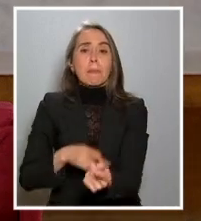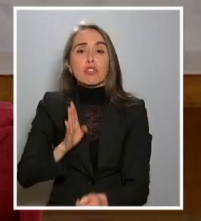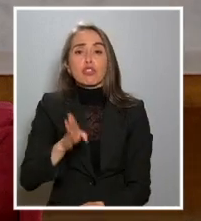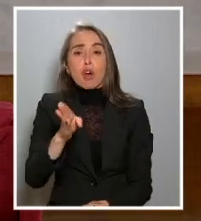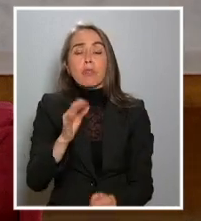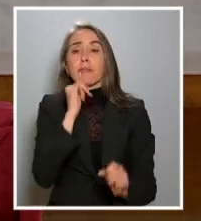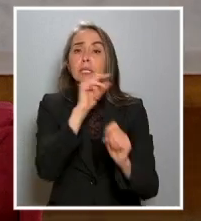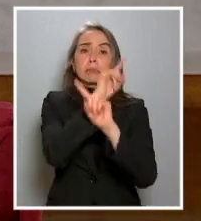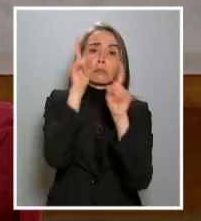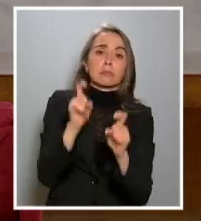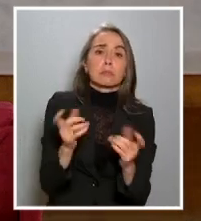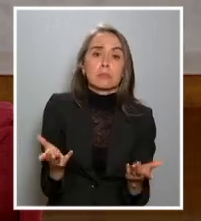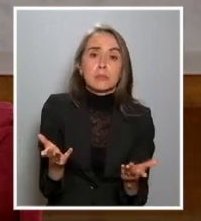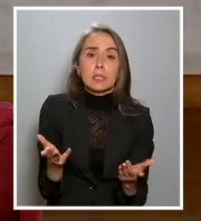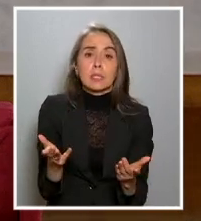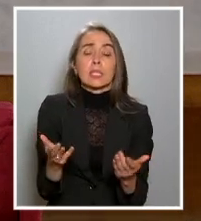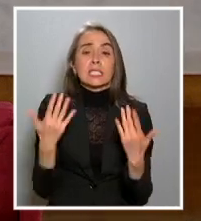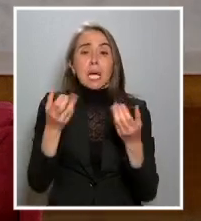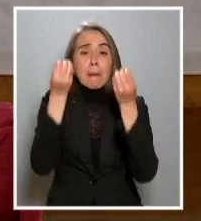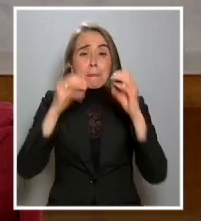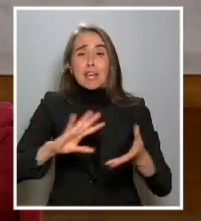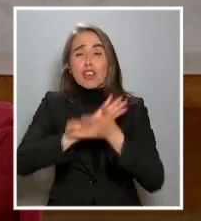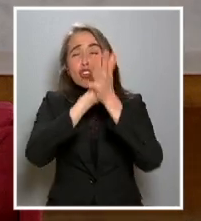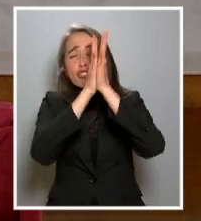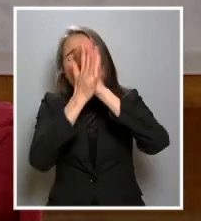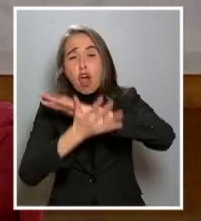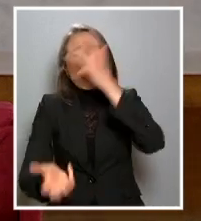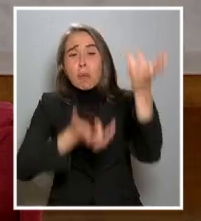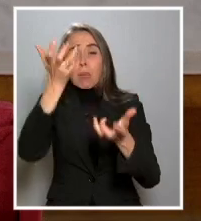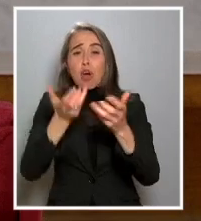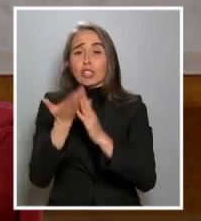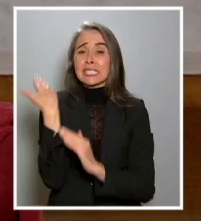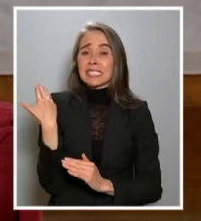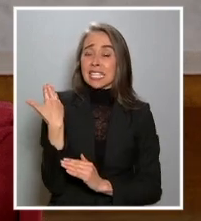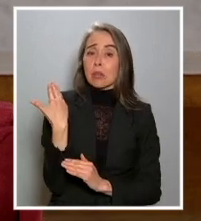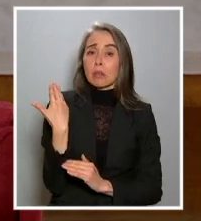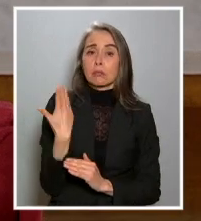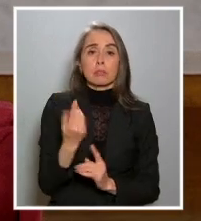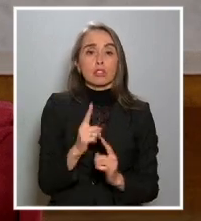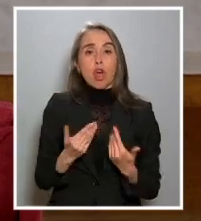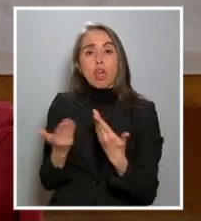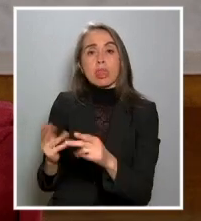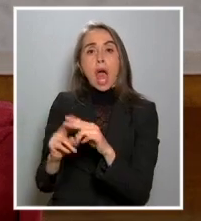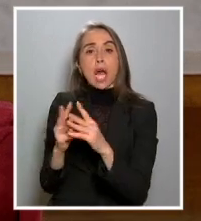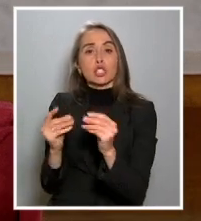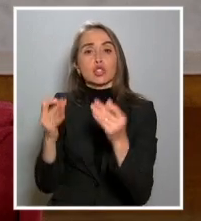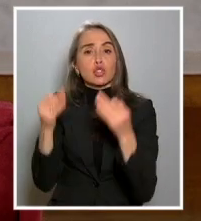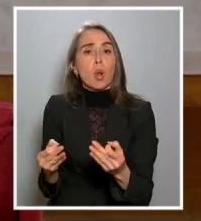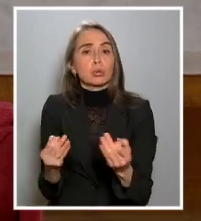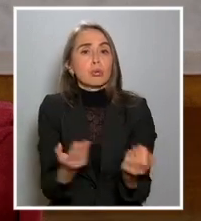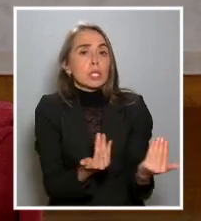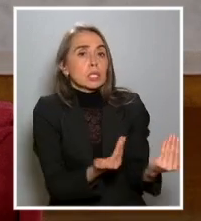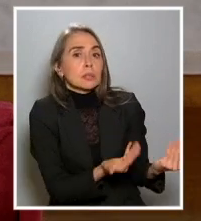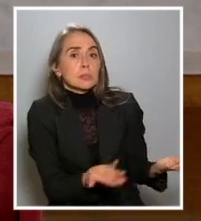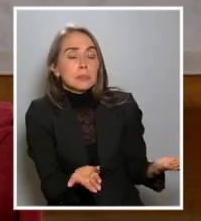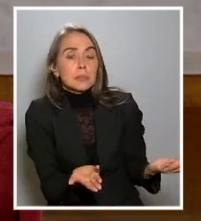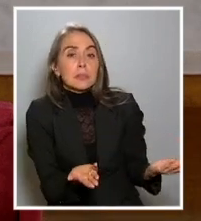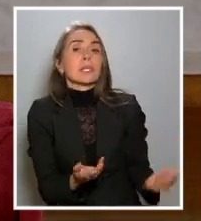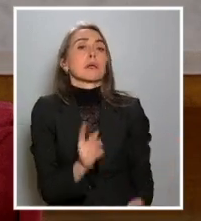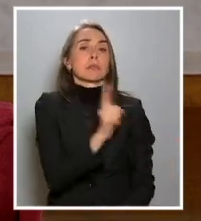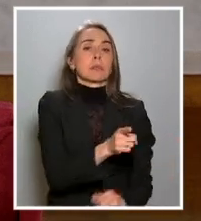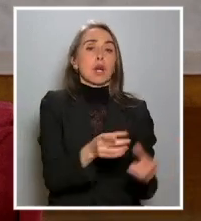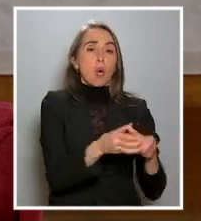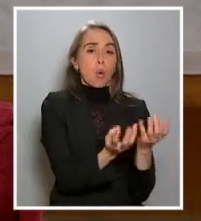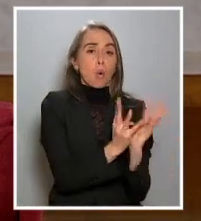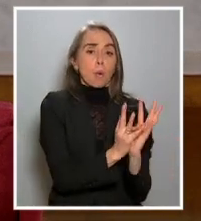tienen incertidumbre y que después de haberlo perdido todo, no les estamos entregando la solución que merecen. Por eso he instruido a los equipos